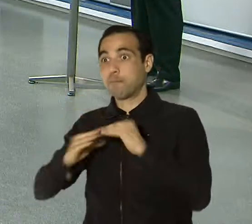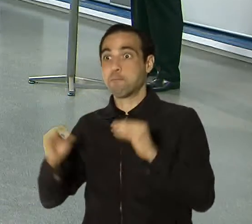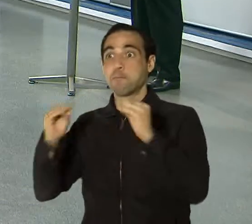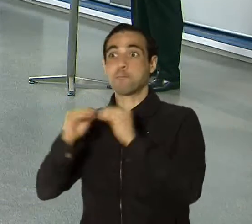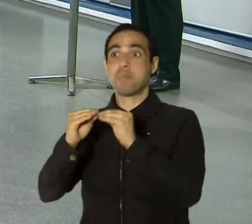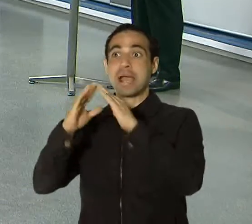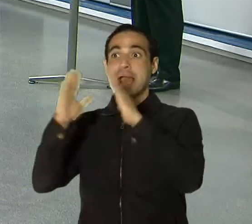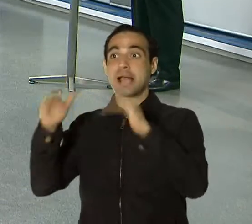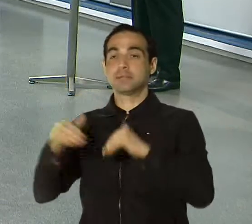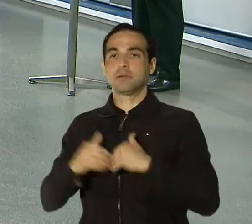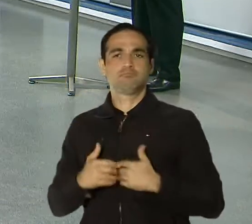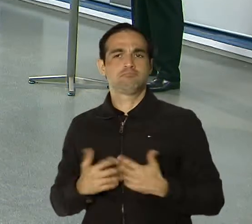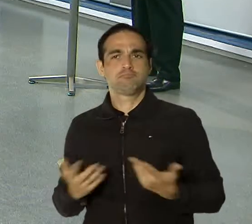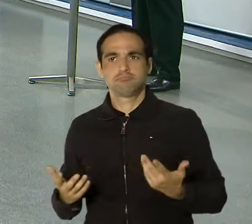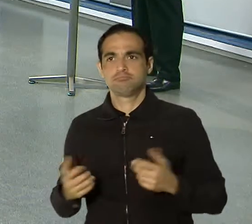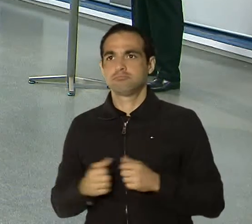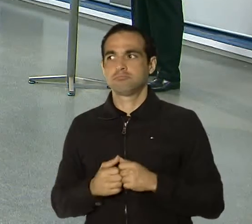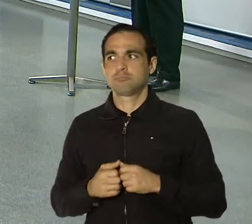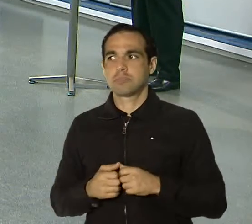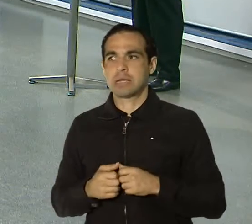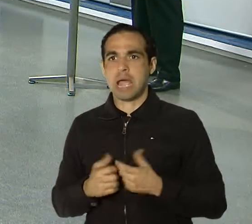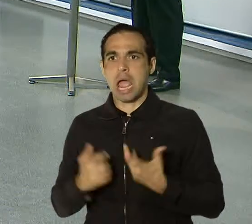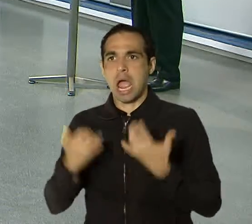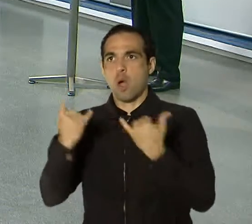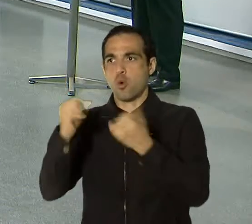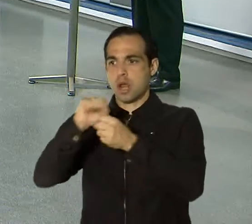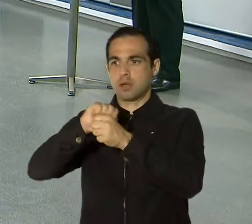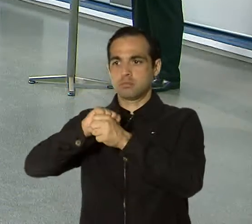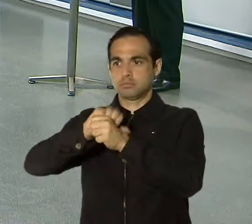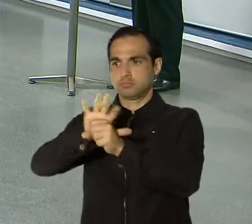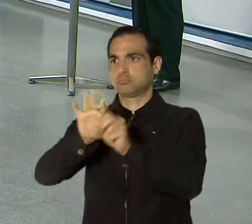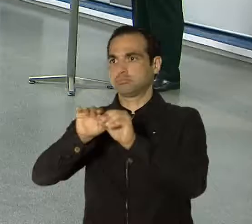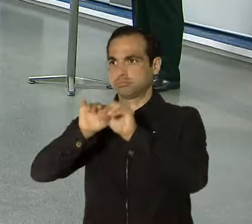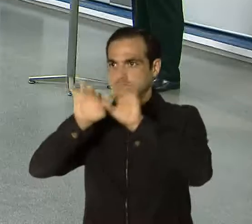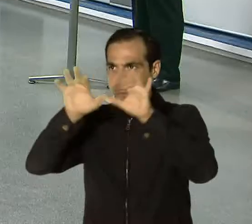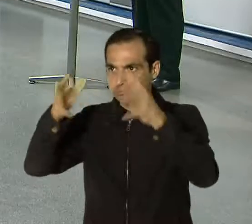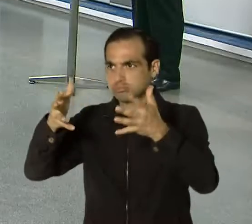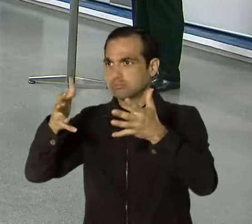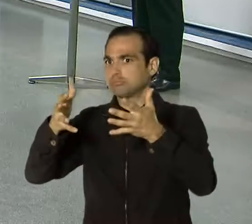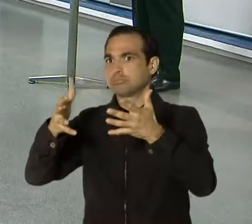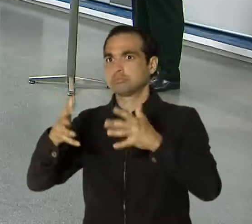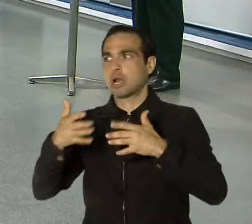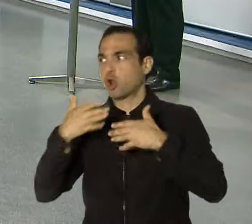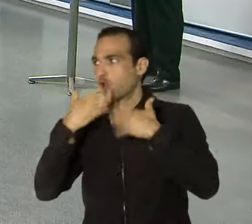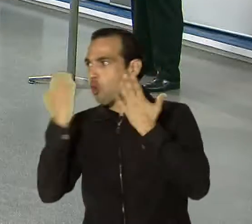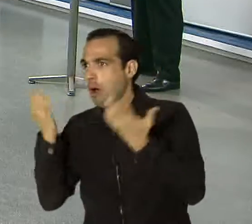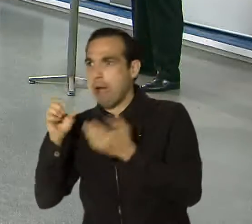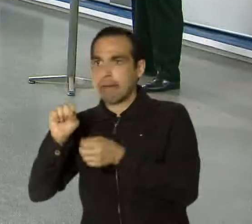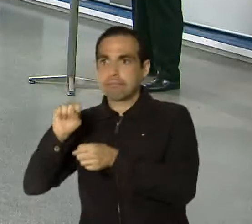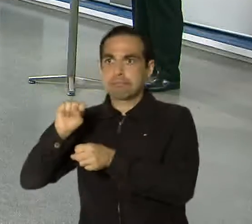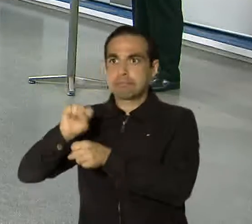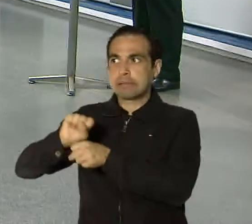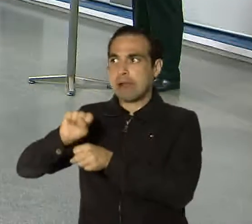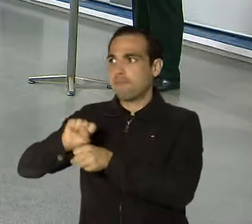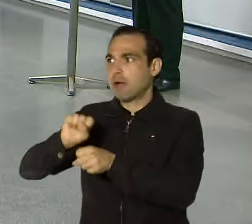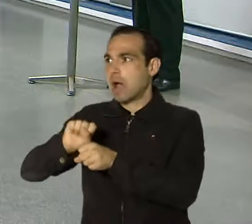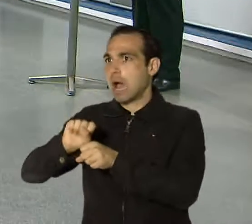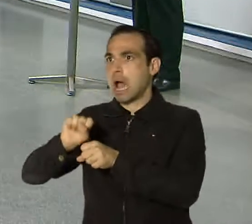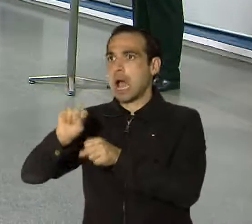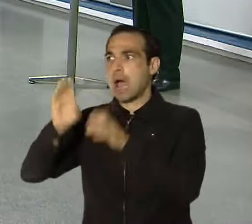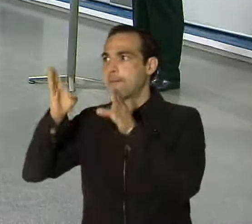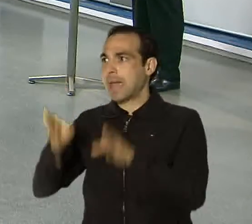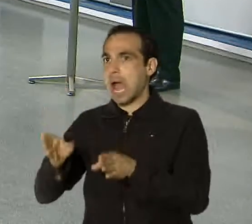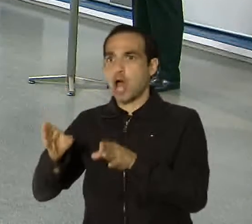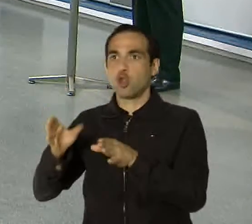¿Cómo esta situación de la pandemia y esta falta de empleos directamente vinculados a la construcción y de materiales